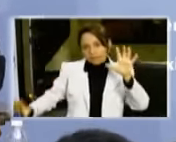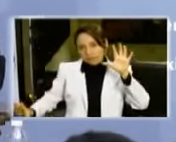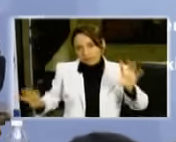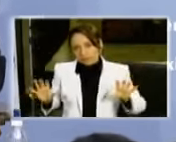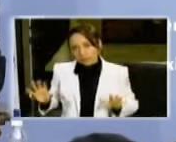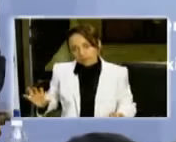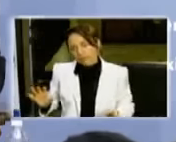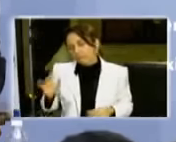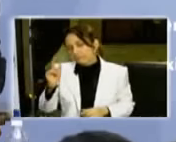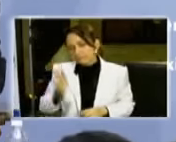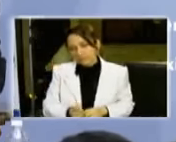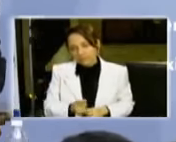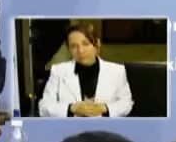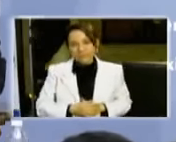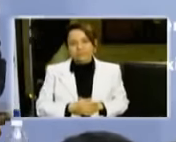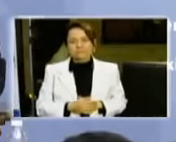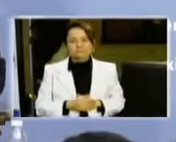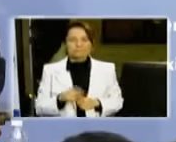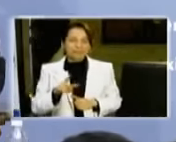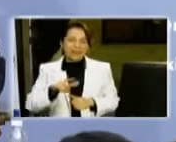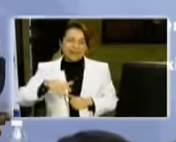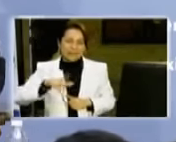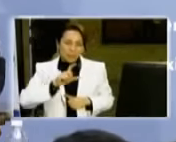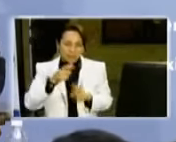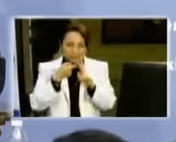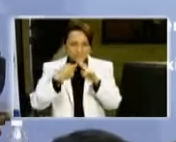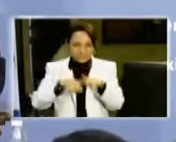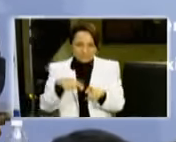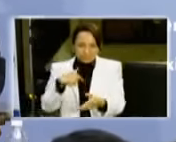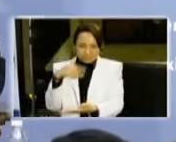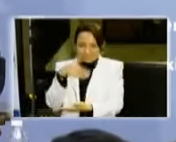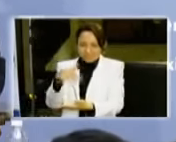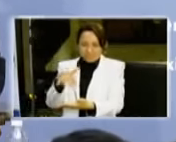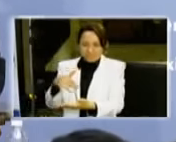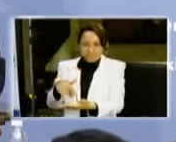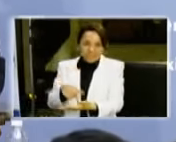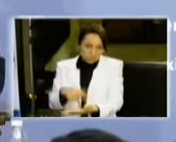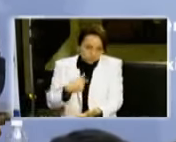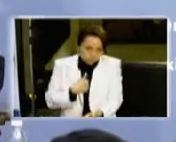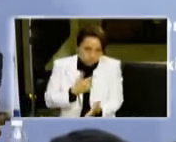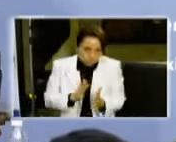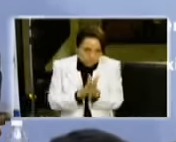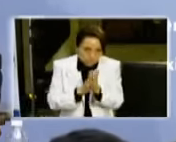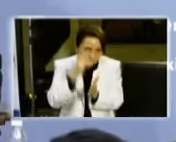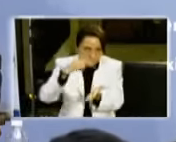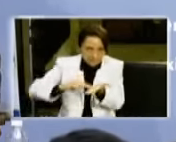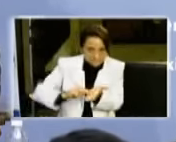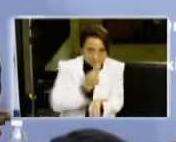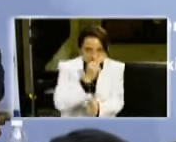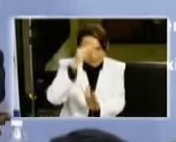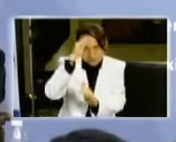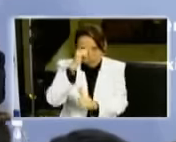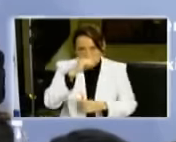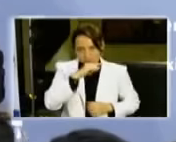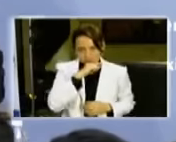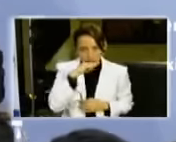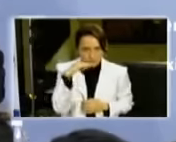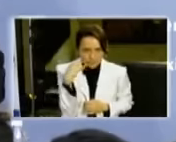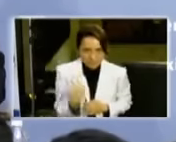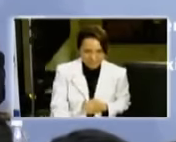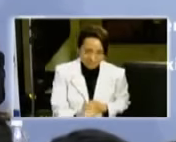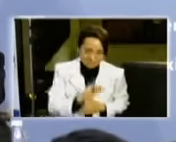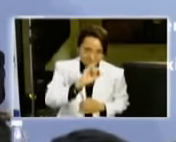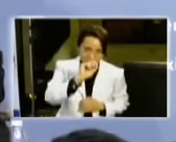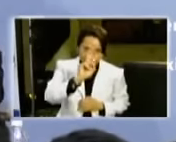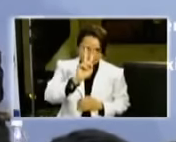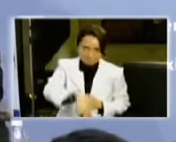recordó ahí cuando leyó mi currículum, yo firmé el acuerdo de Chile para ingresar a la APEC. Pero hay países de América Latina que